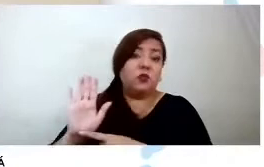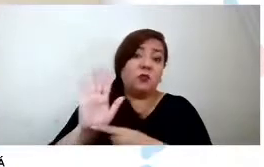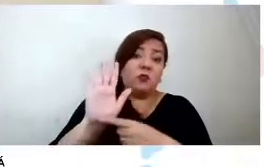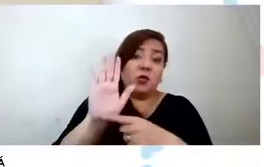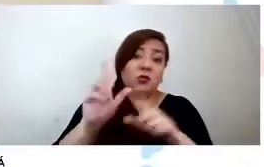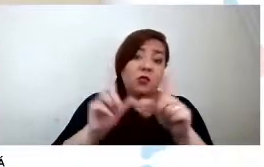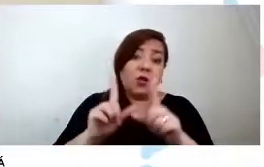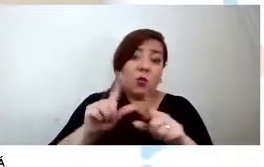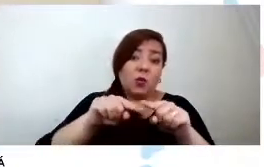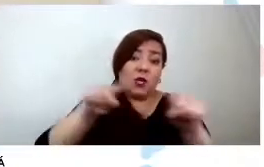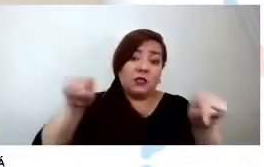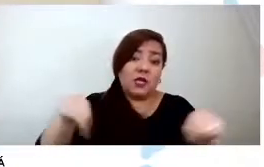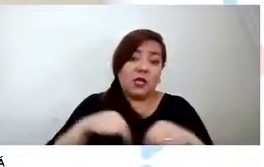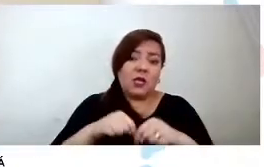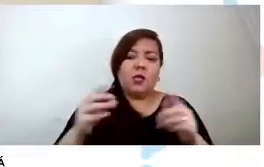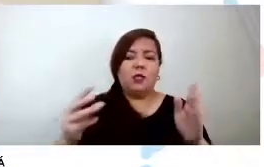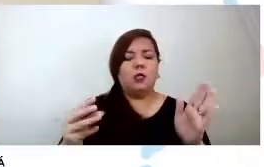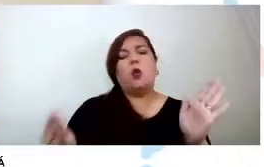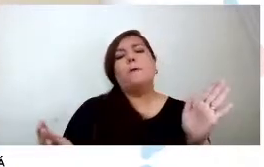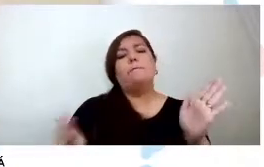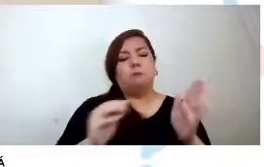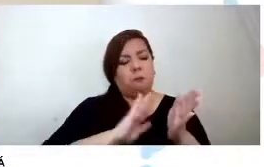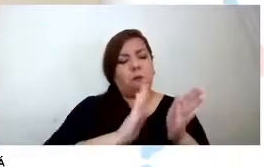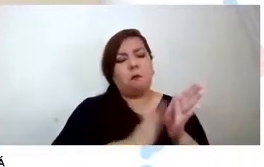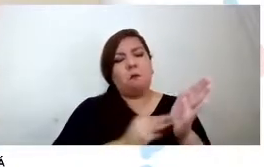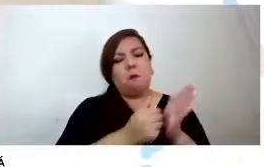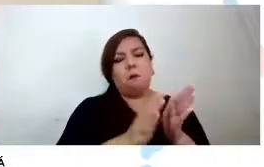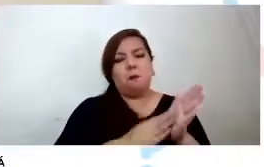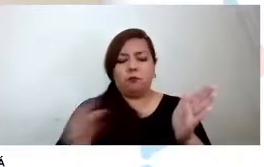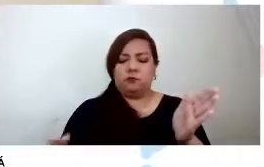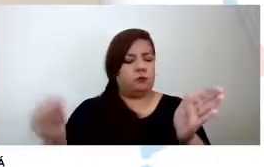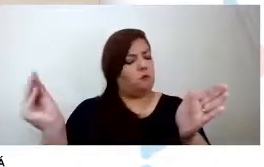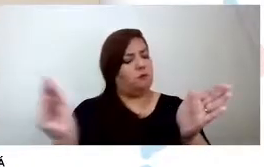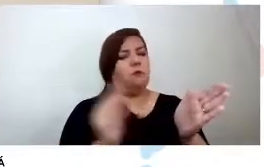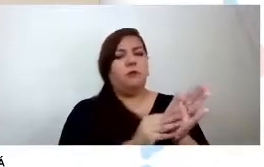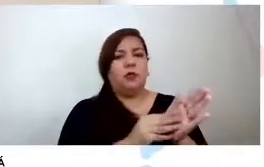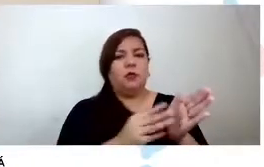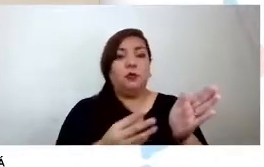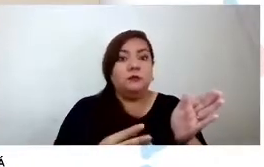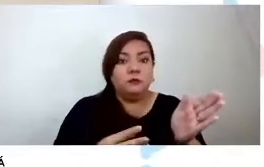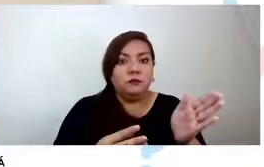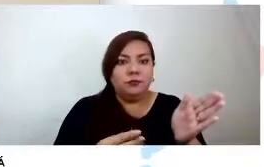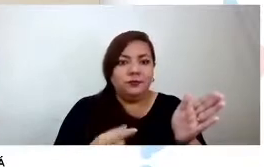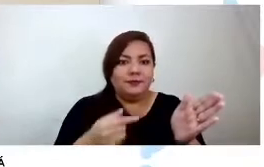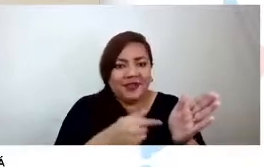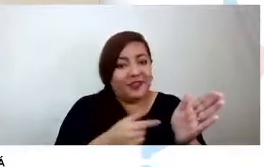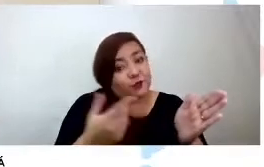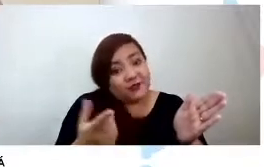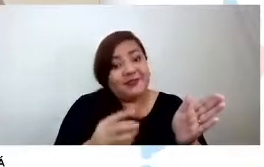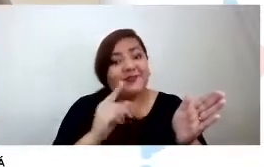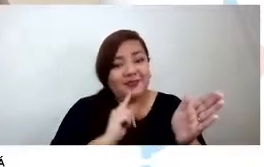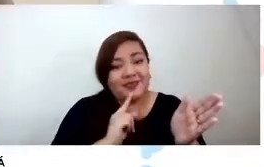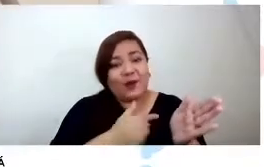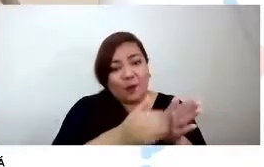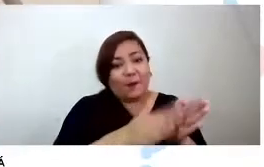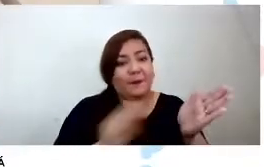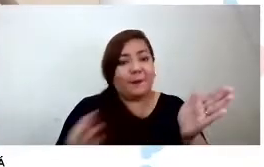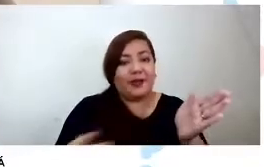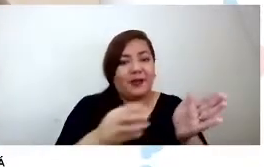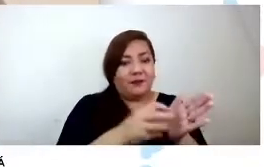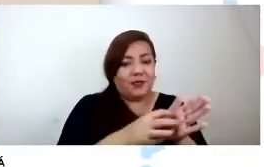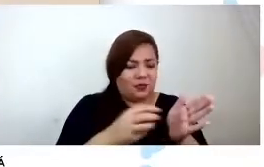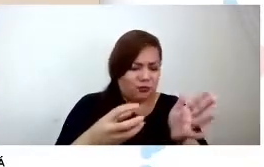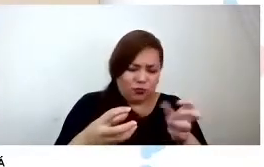y los adhirieron. Entonces tenían un adhesivo muy penetrado en el